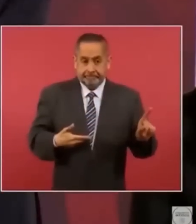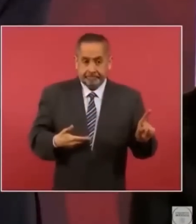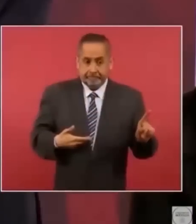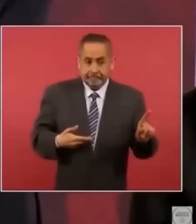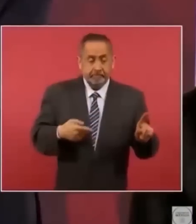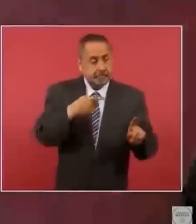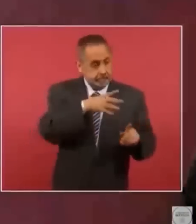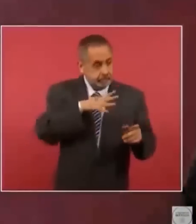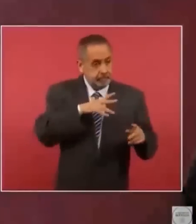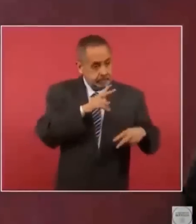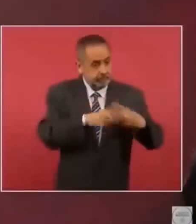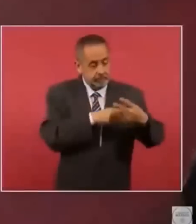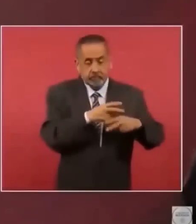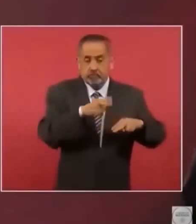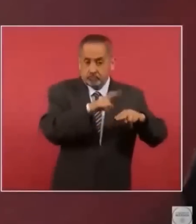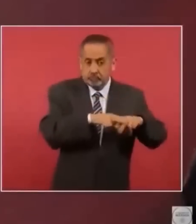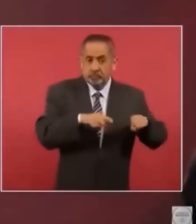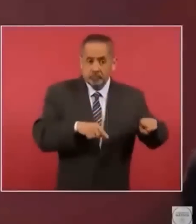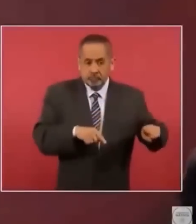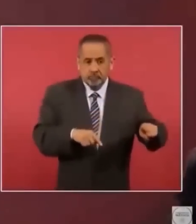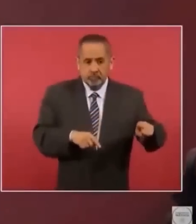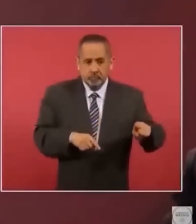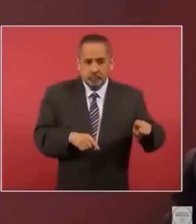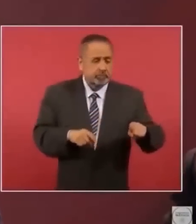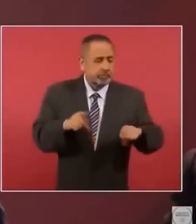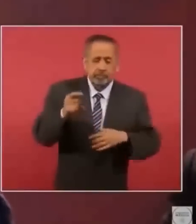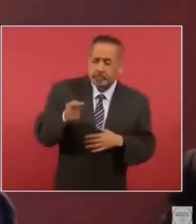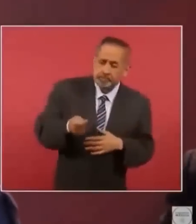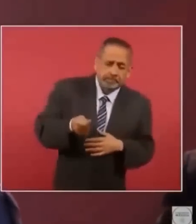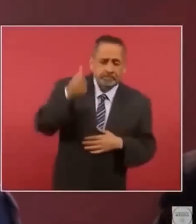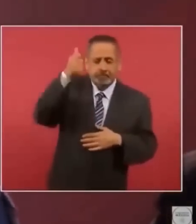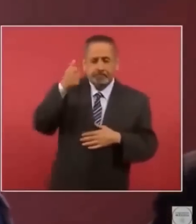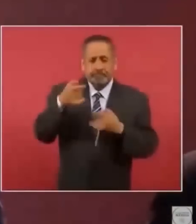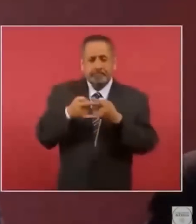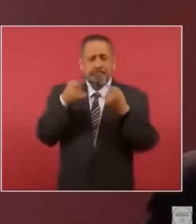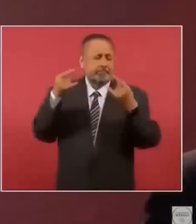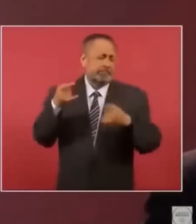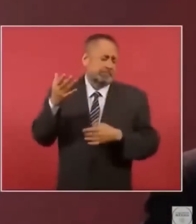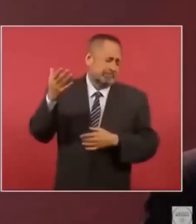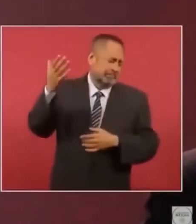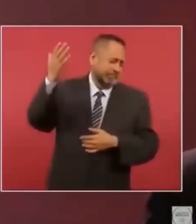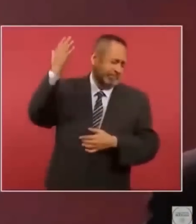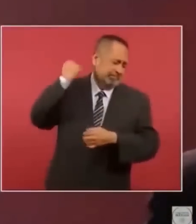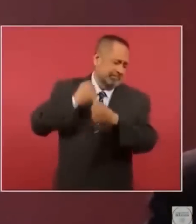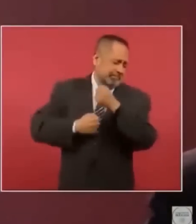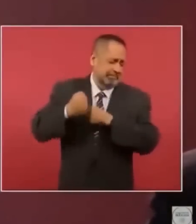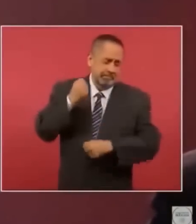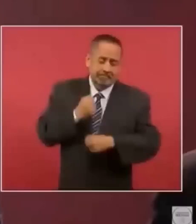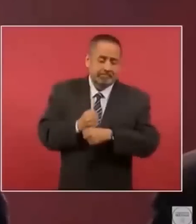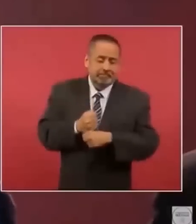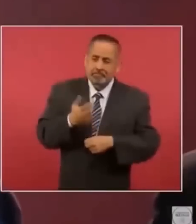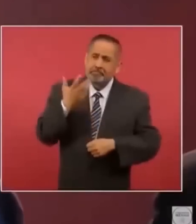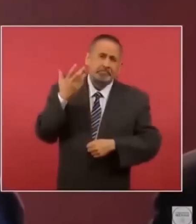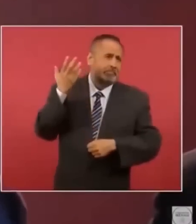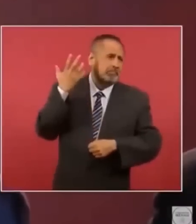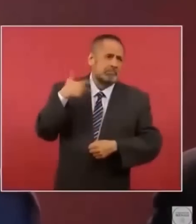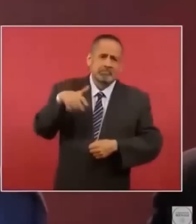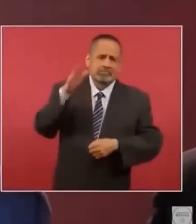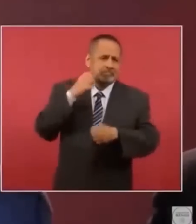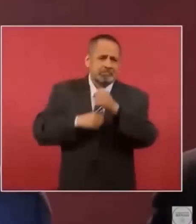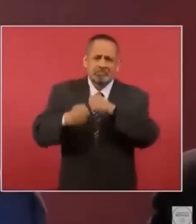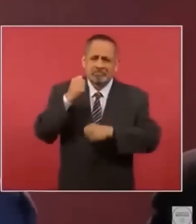estaba ahí porque por primera vez en muchos años, en décadas,